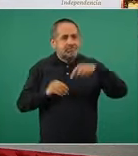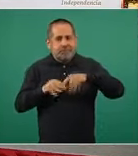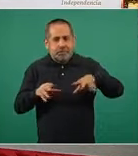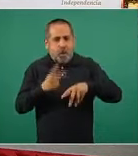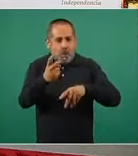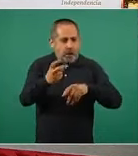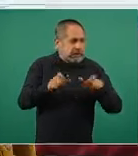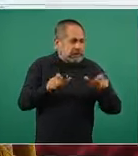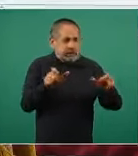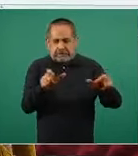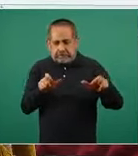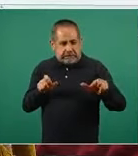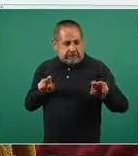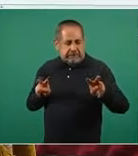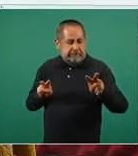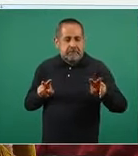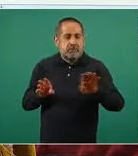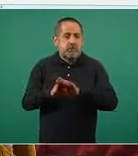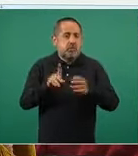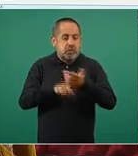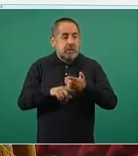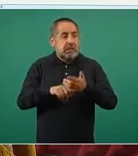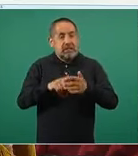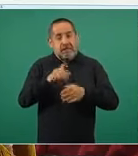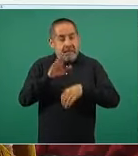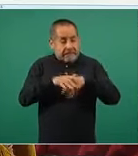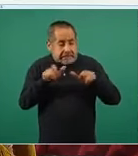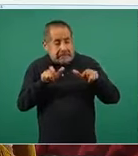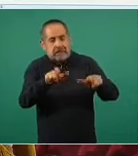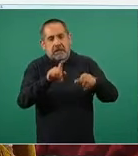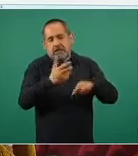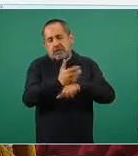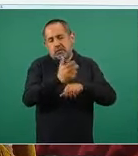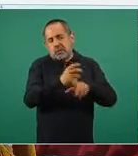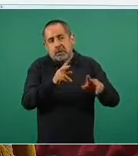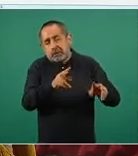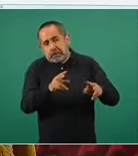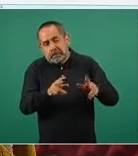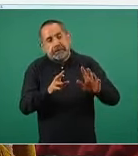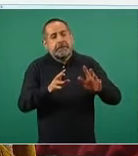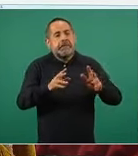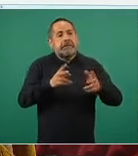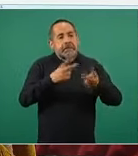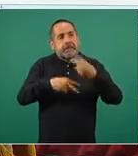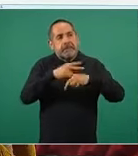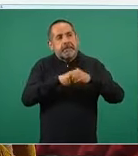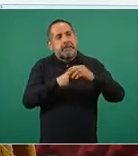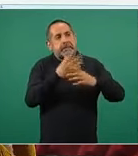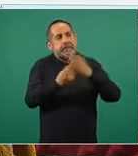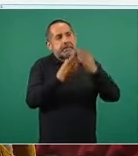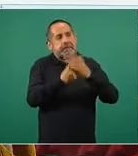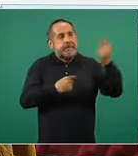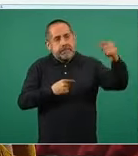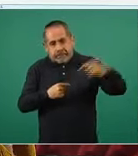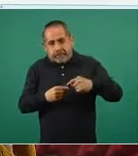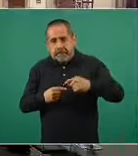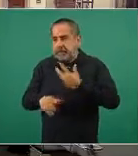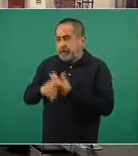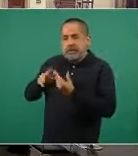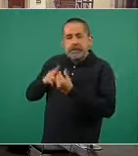una concentración mayor proveniente de Estados Unidos y posteriormente, conforme fue fluyendo el flujo migratorio, identificamos que